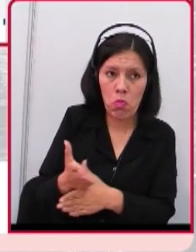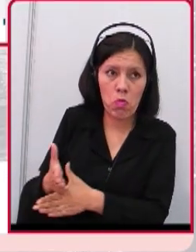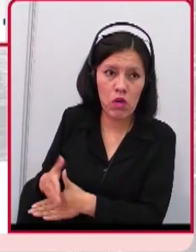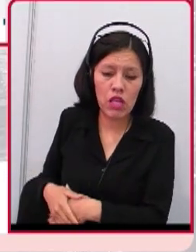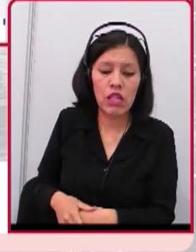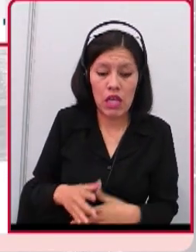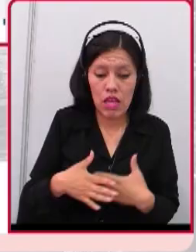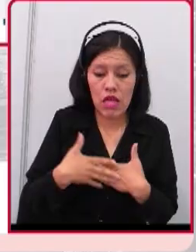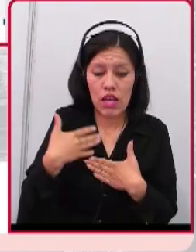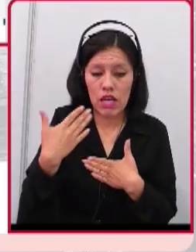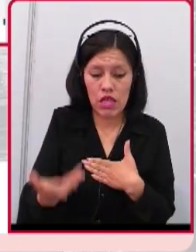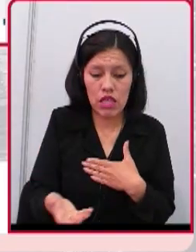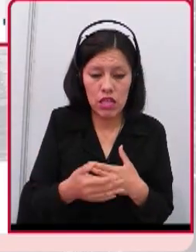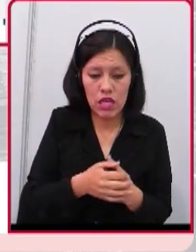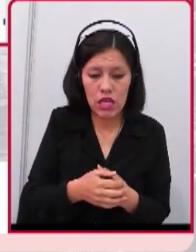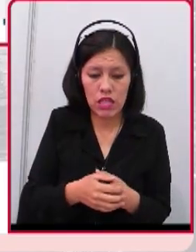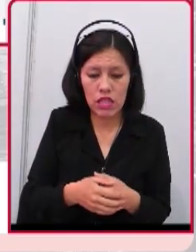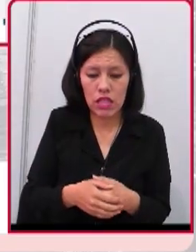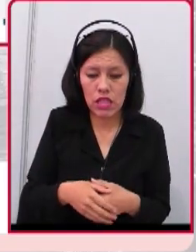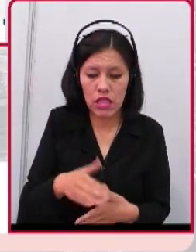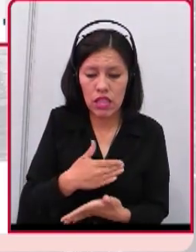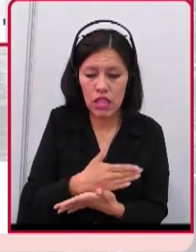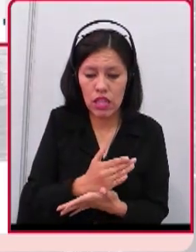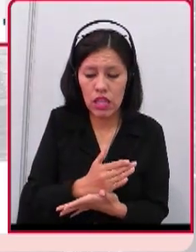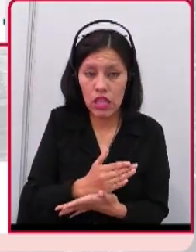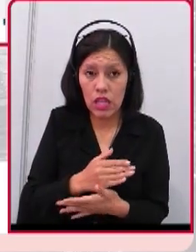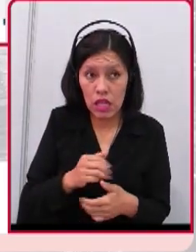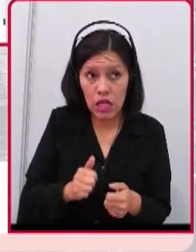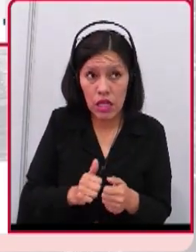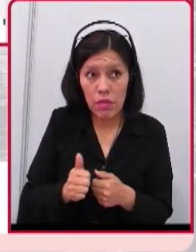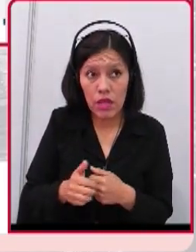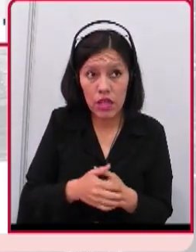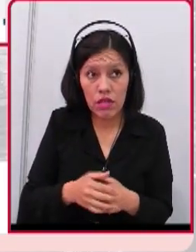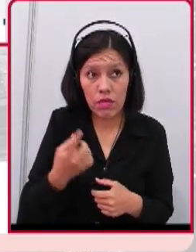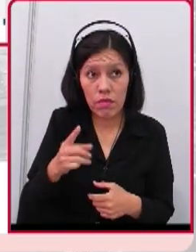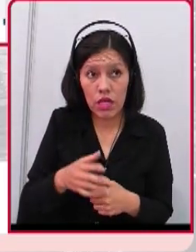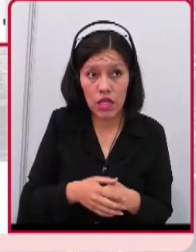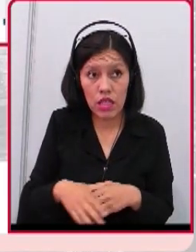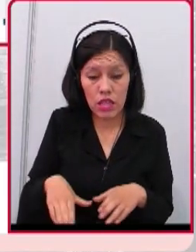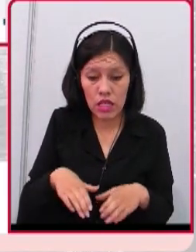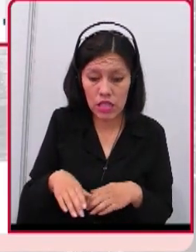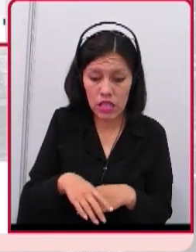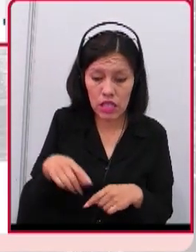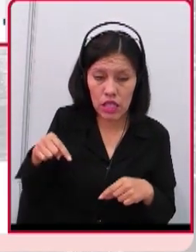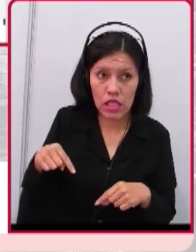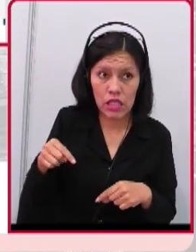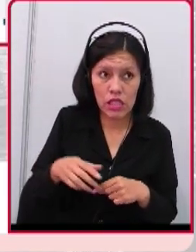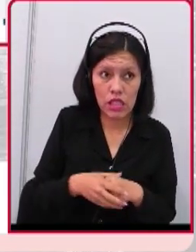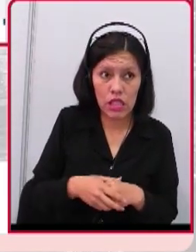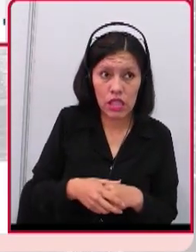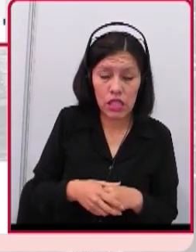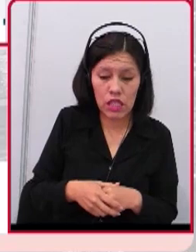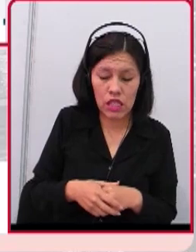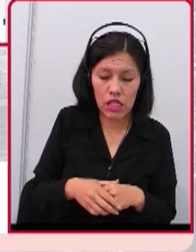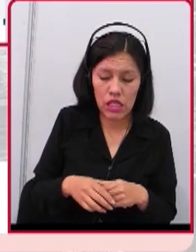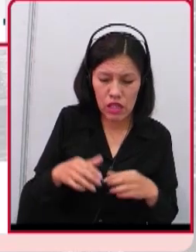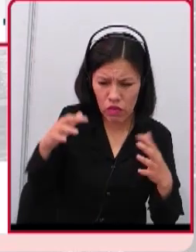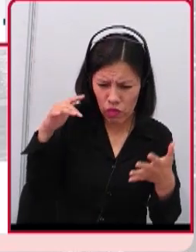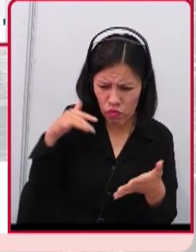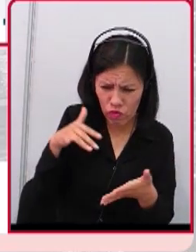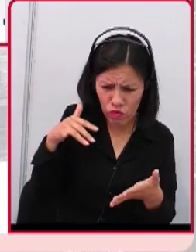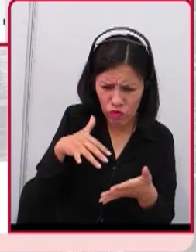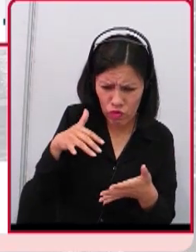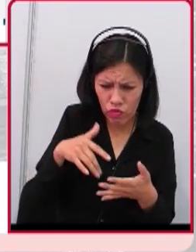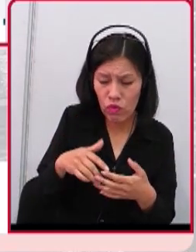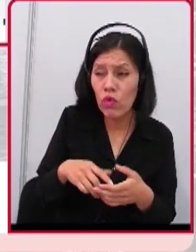siguiente paso para concluir este estudio es, terminando de validar todas las simulaciones que